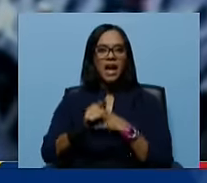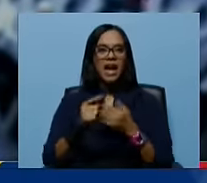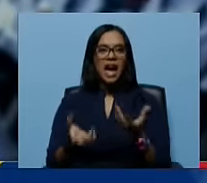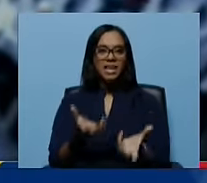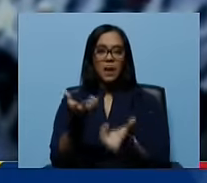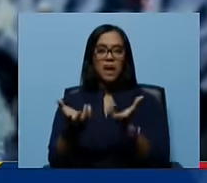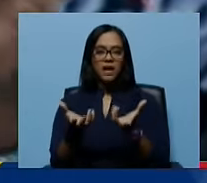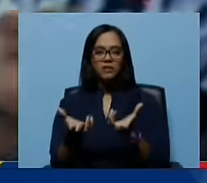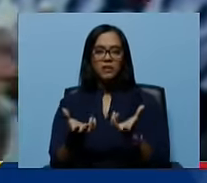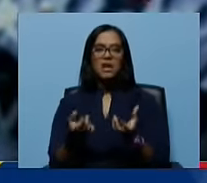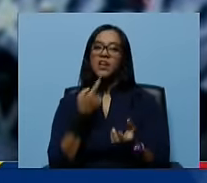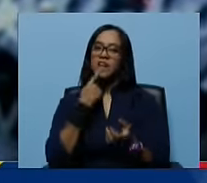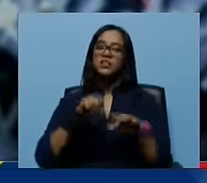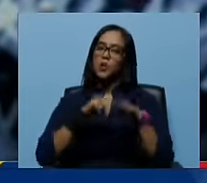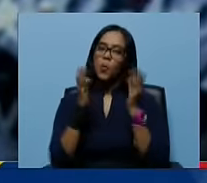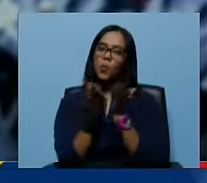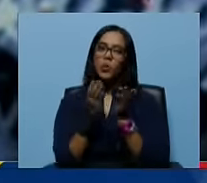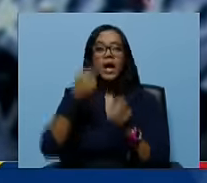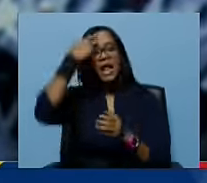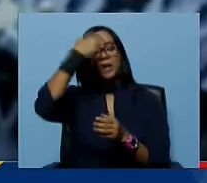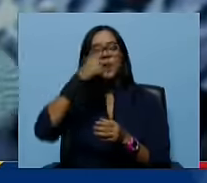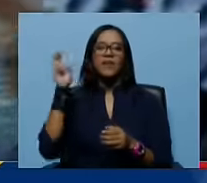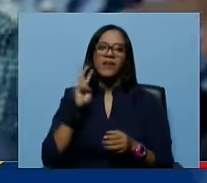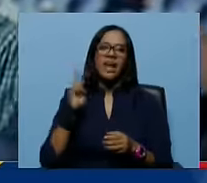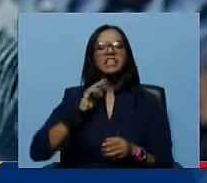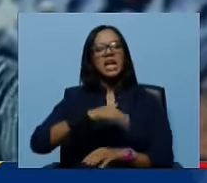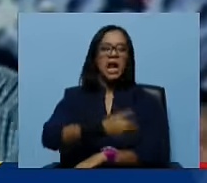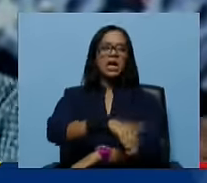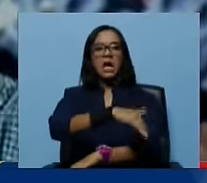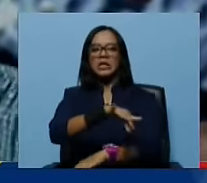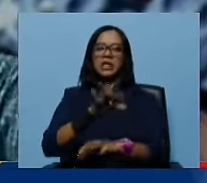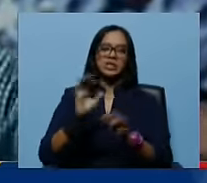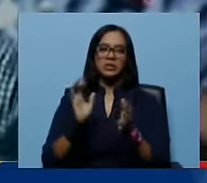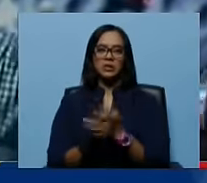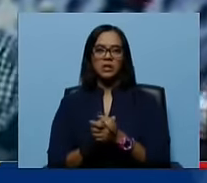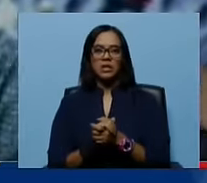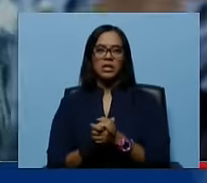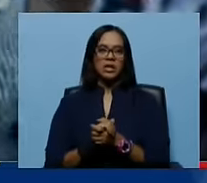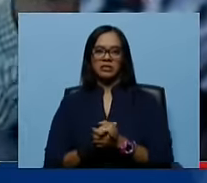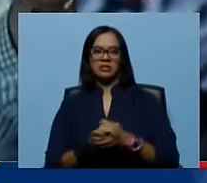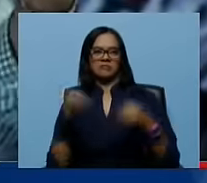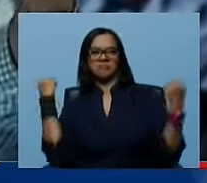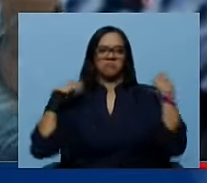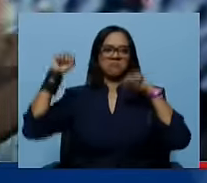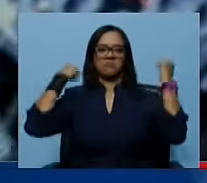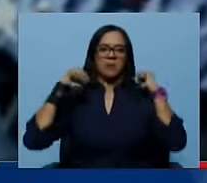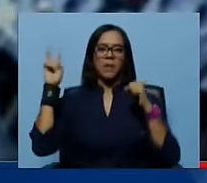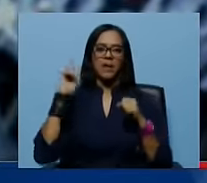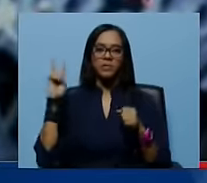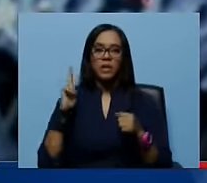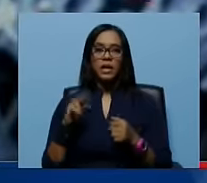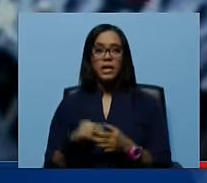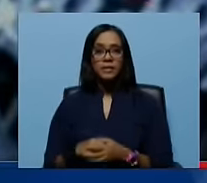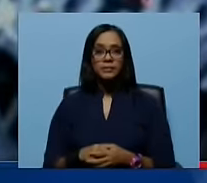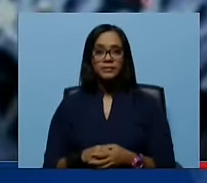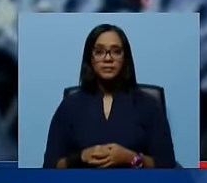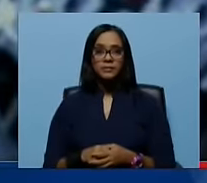hubieran sacado a quemar y le hubieran dicho al mundo, el pueblo de Venezuela está en las calles. insurrección en Venezuela.